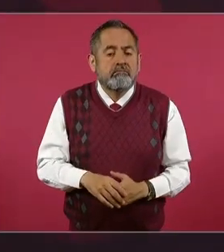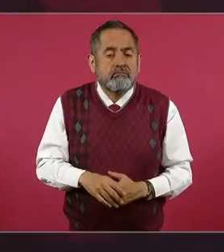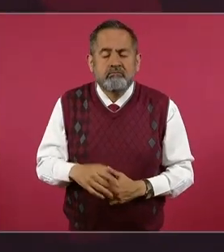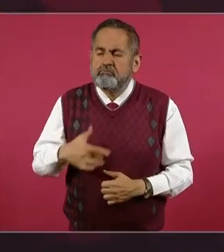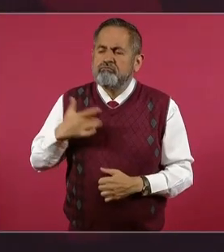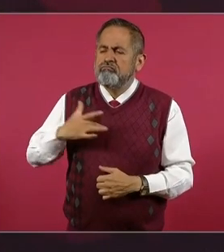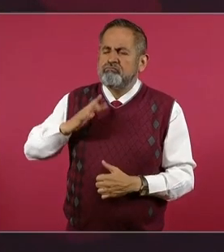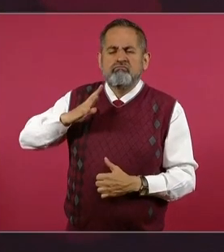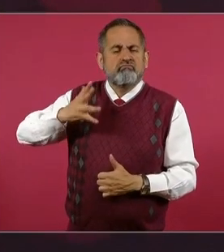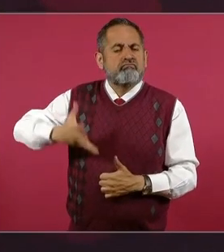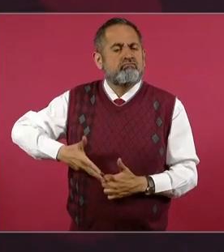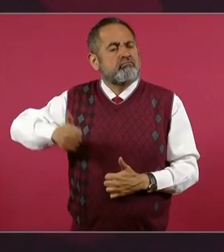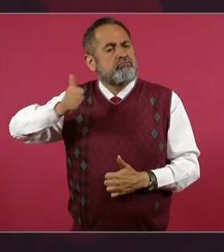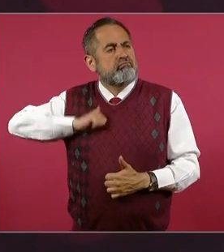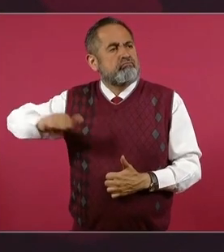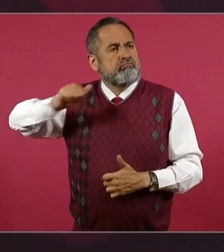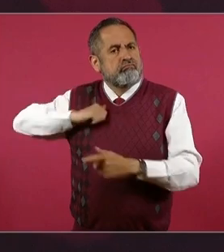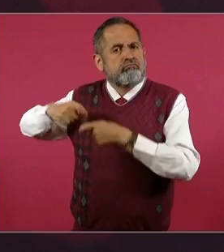muy orgullosa,